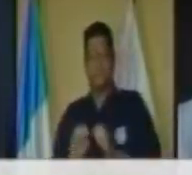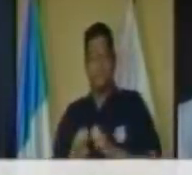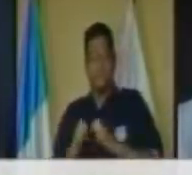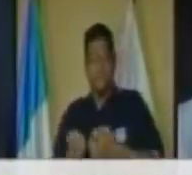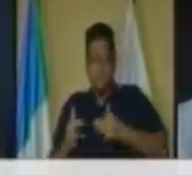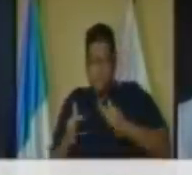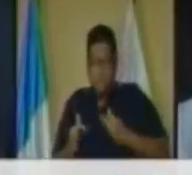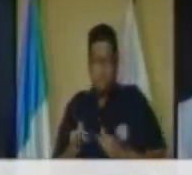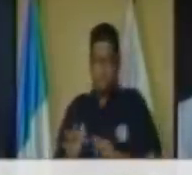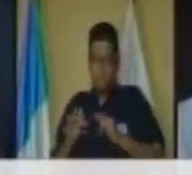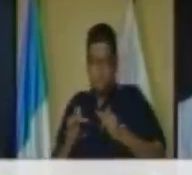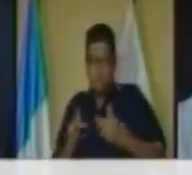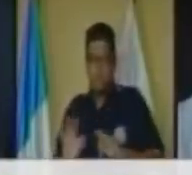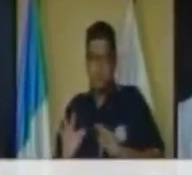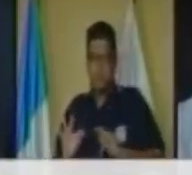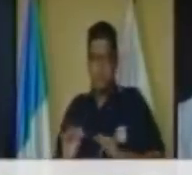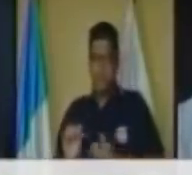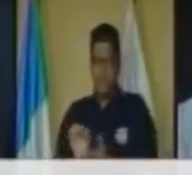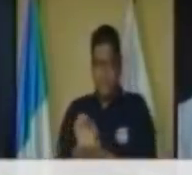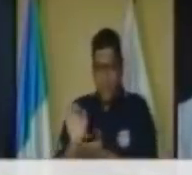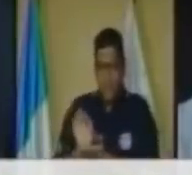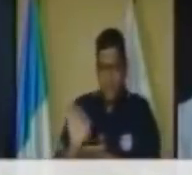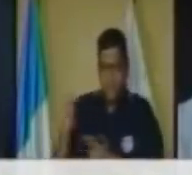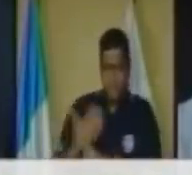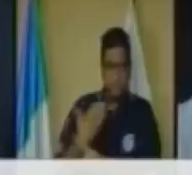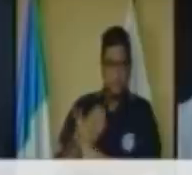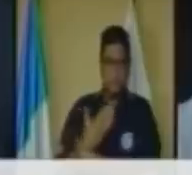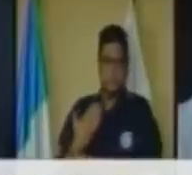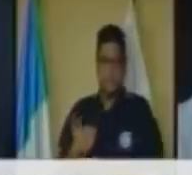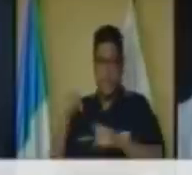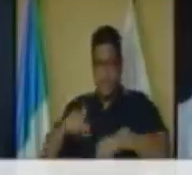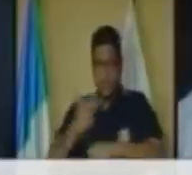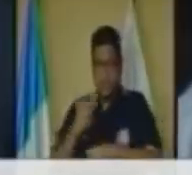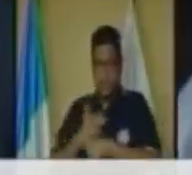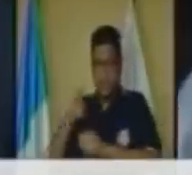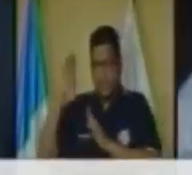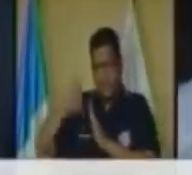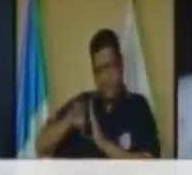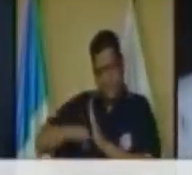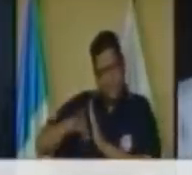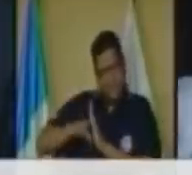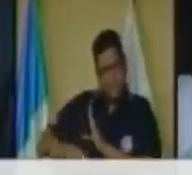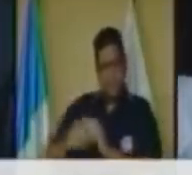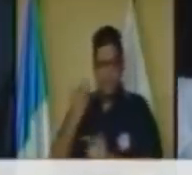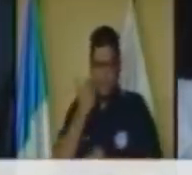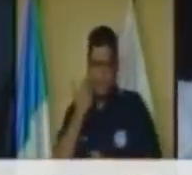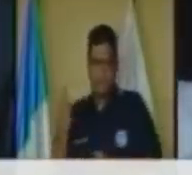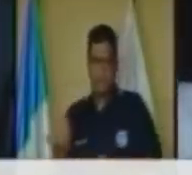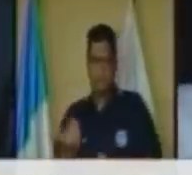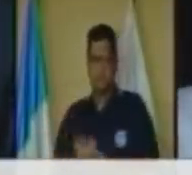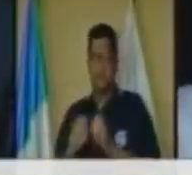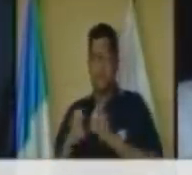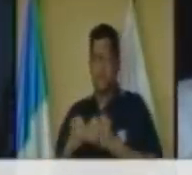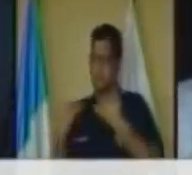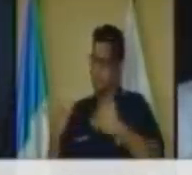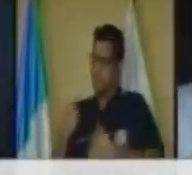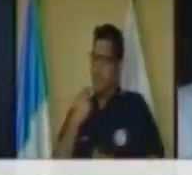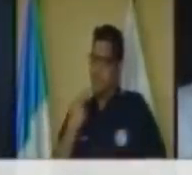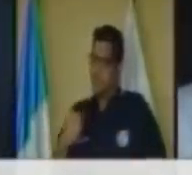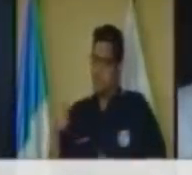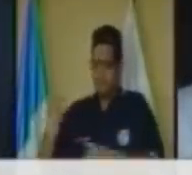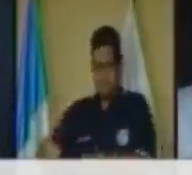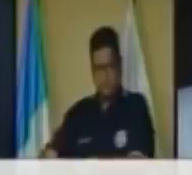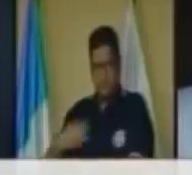o para mitigar el impacto que el COVID-19 pueda tener en Guatemala. Pero, como dijo el señor ministro, se seguirán tomando medidas, se